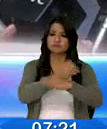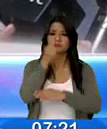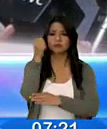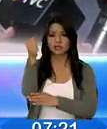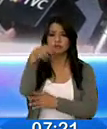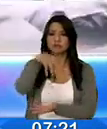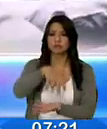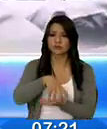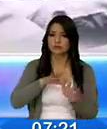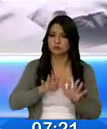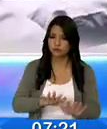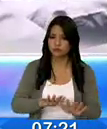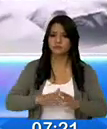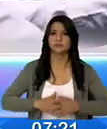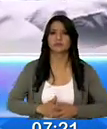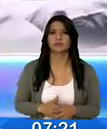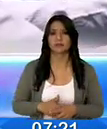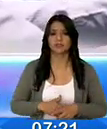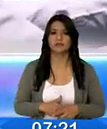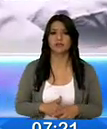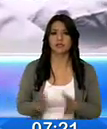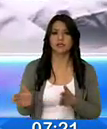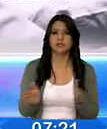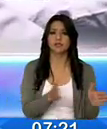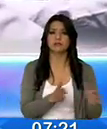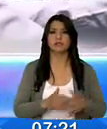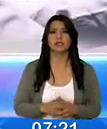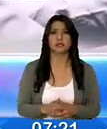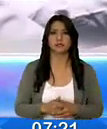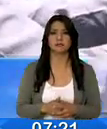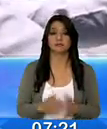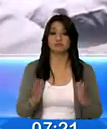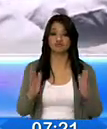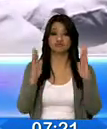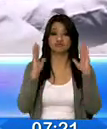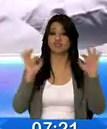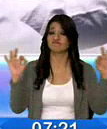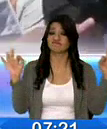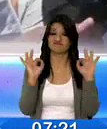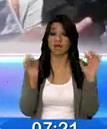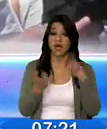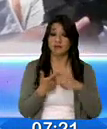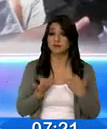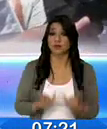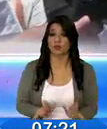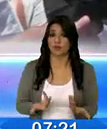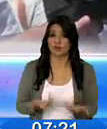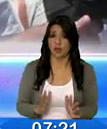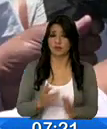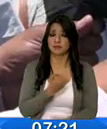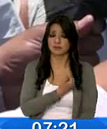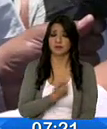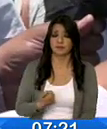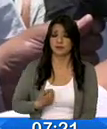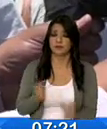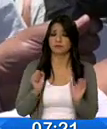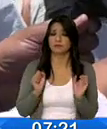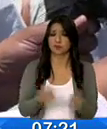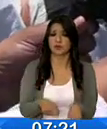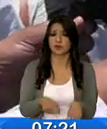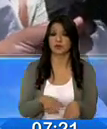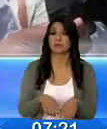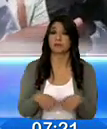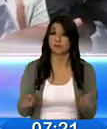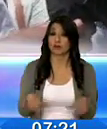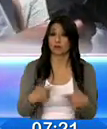derechos de la provincia. No se ha atendido a la provincia del Carchi hasta que se ha llegado a estas instancias. Este sacrificio valdrá la pena en función